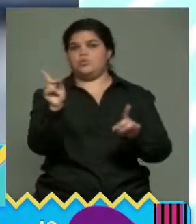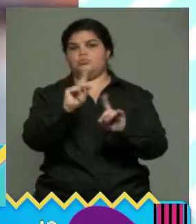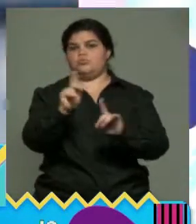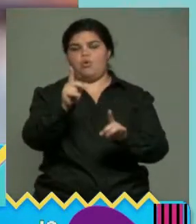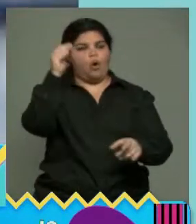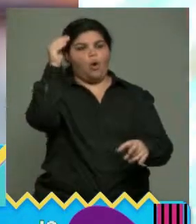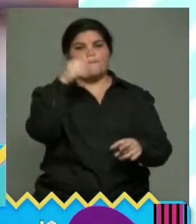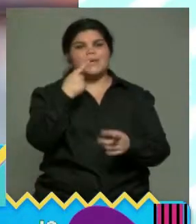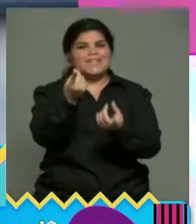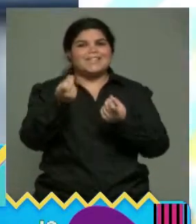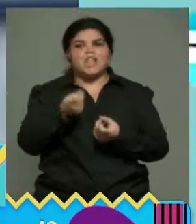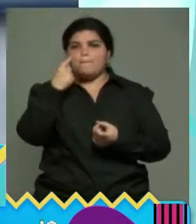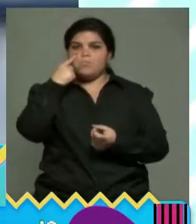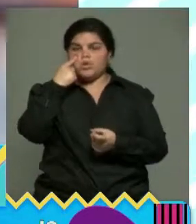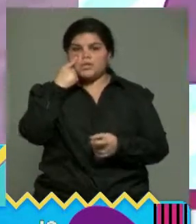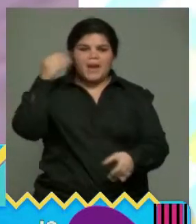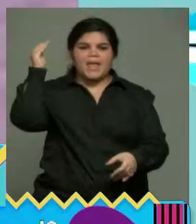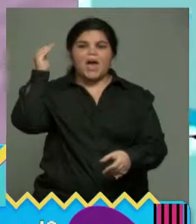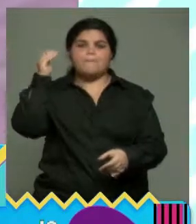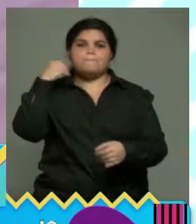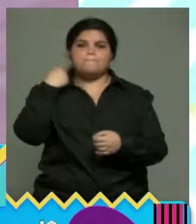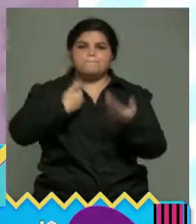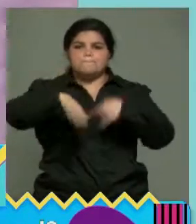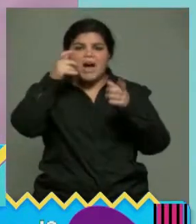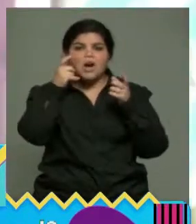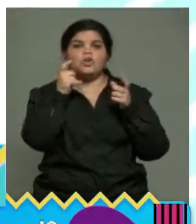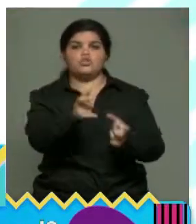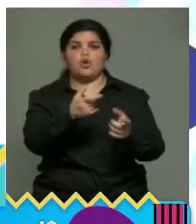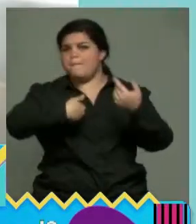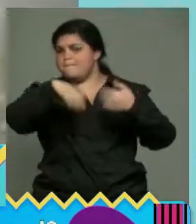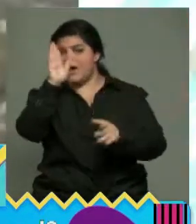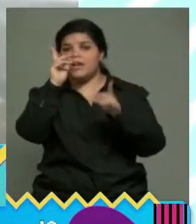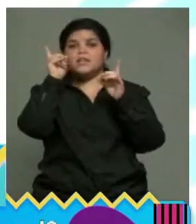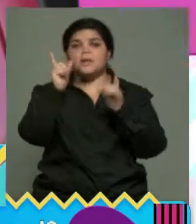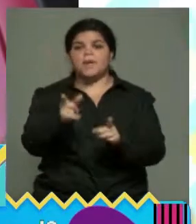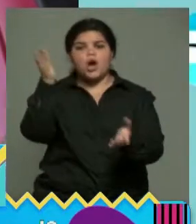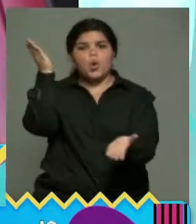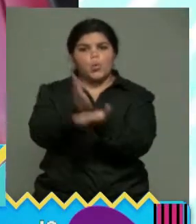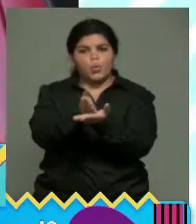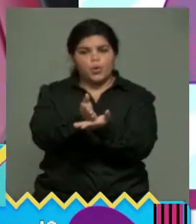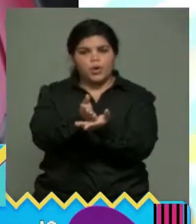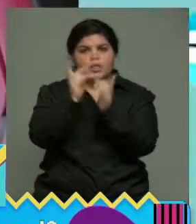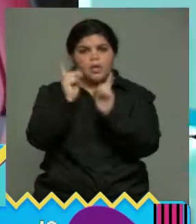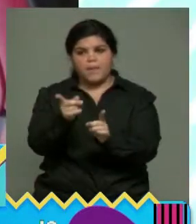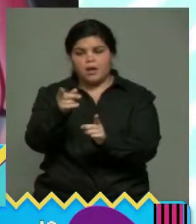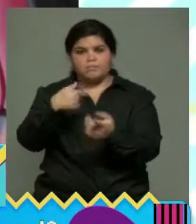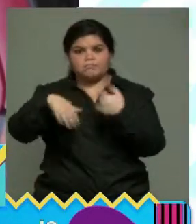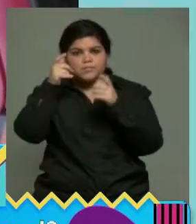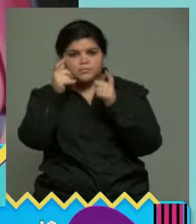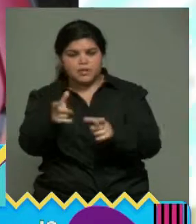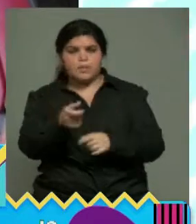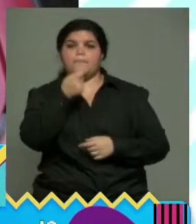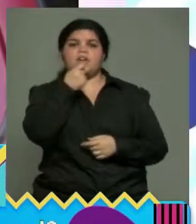municipios respecto del control de la seguridad vial y respecto de las infracciones y el juzgamiento de las infracciones. Hoy, por ejemplo, usted en Capital y en Godoy